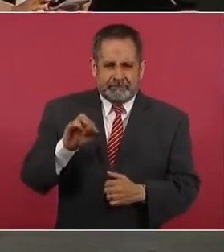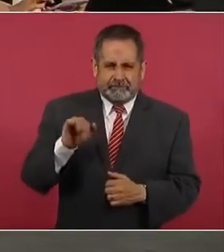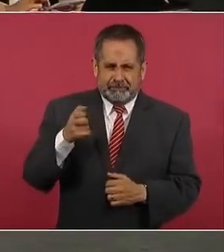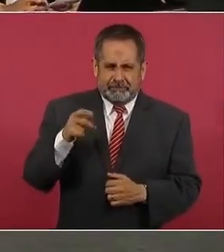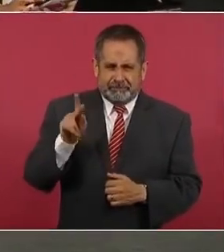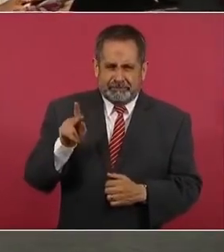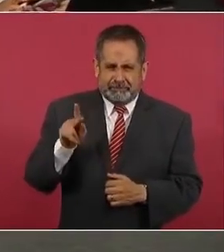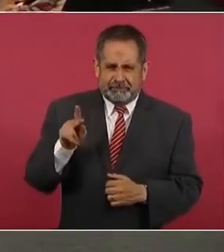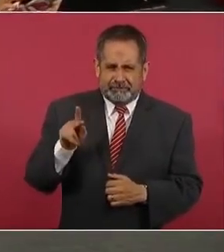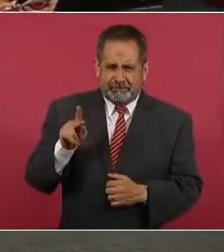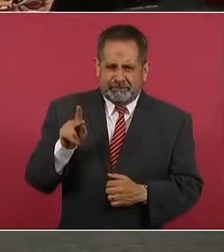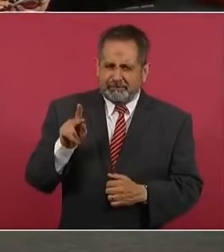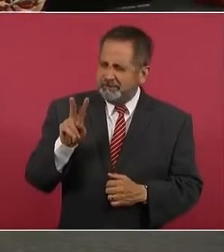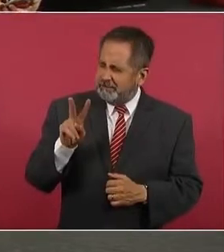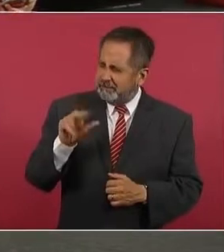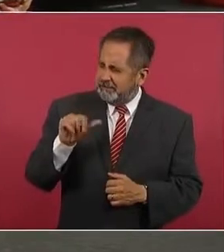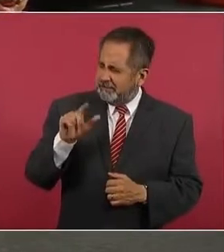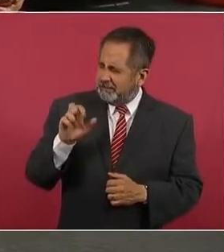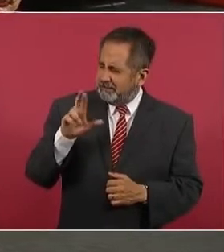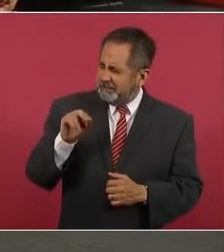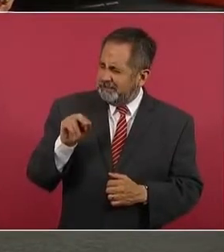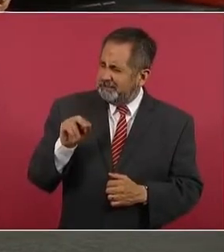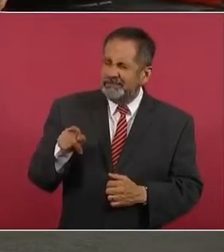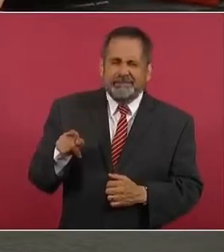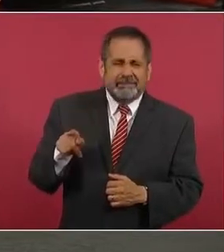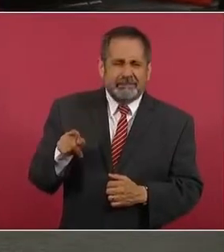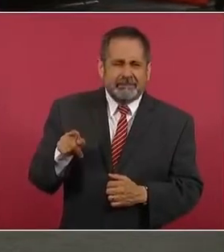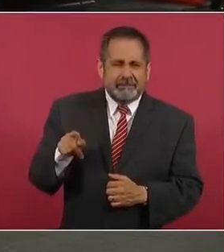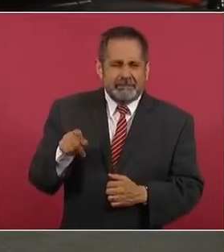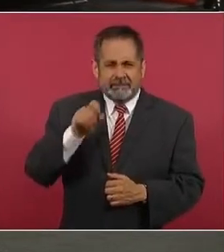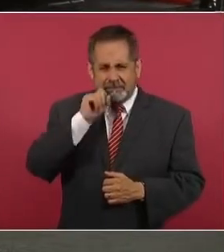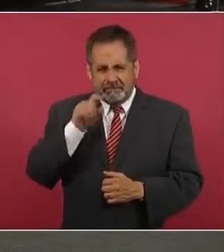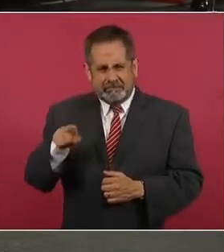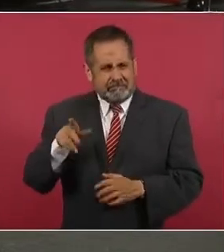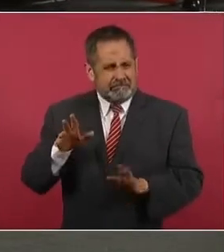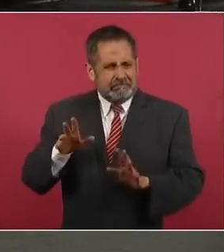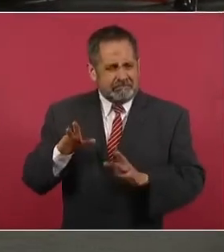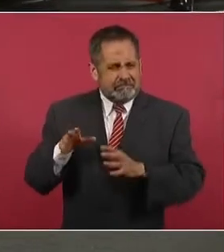Eric Palero, Eric, él mismo se pone así,